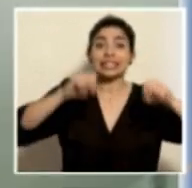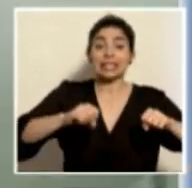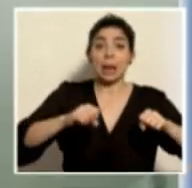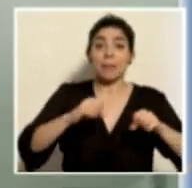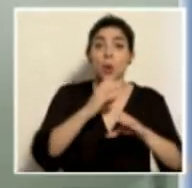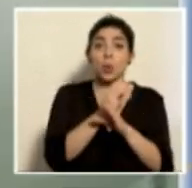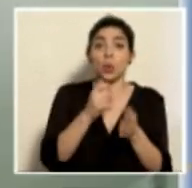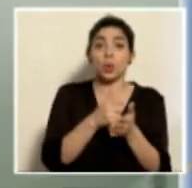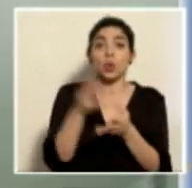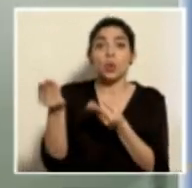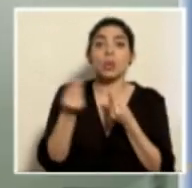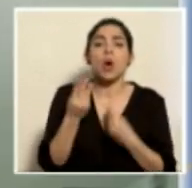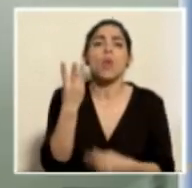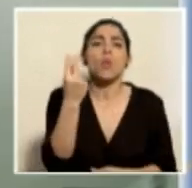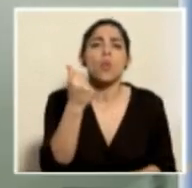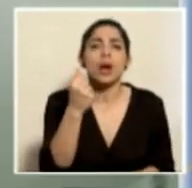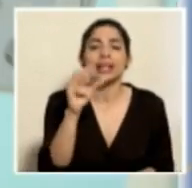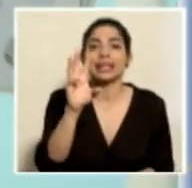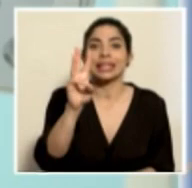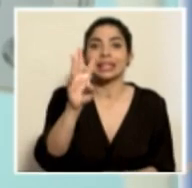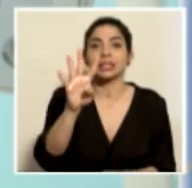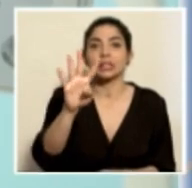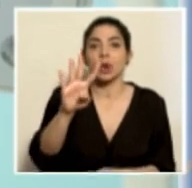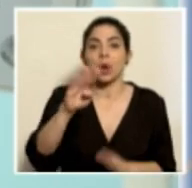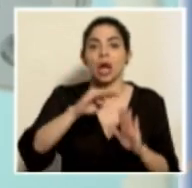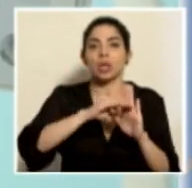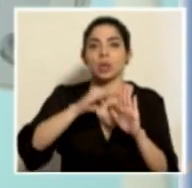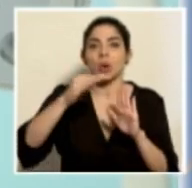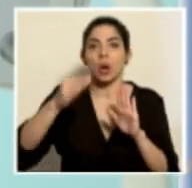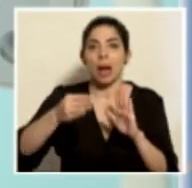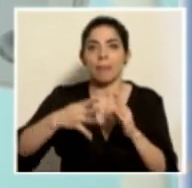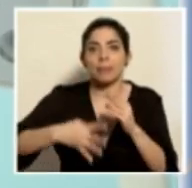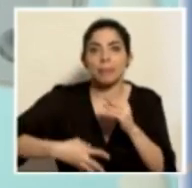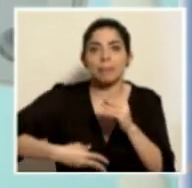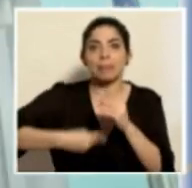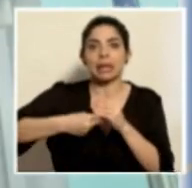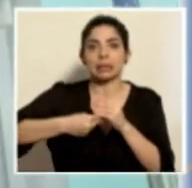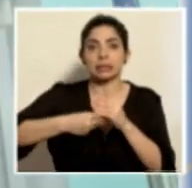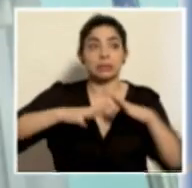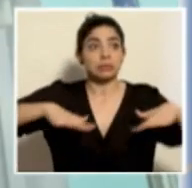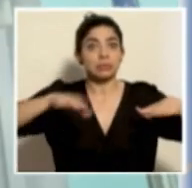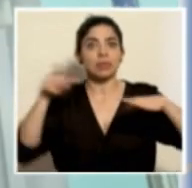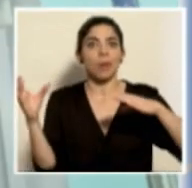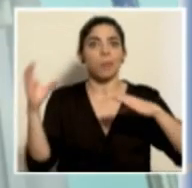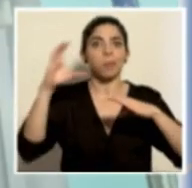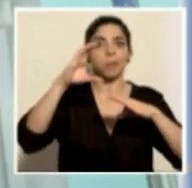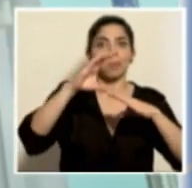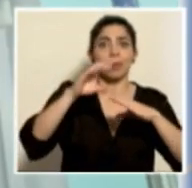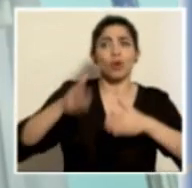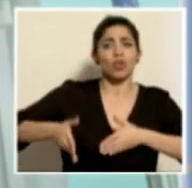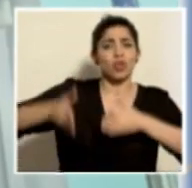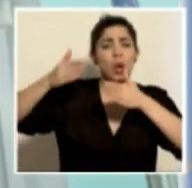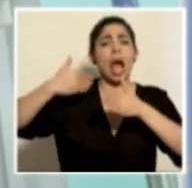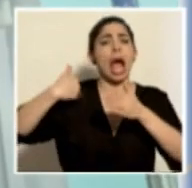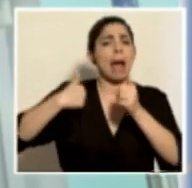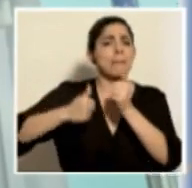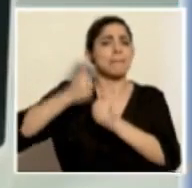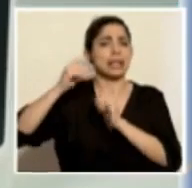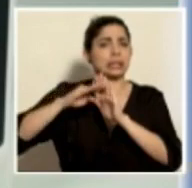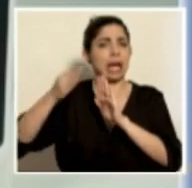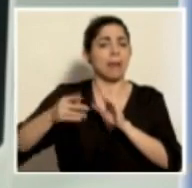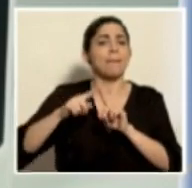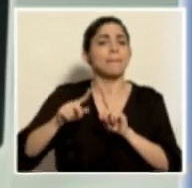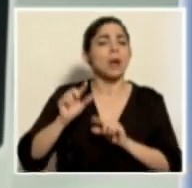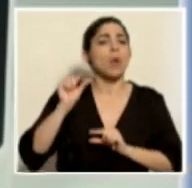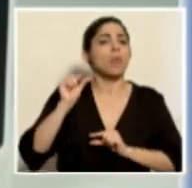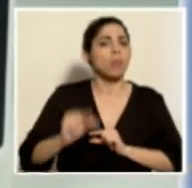país 64 unidades adicionales. La torre en sí tiene mucho más camas, pero vamos por